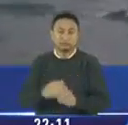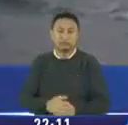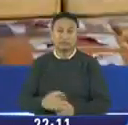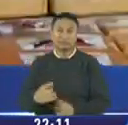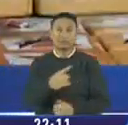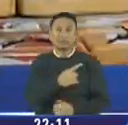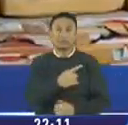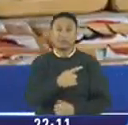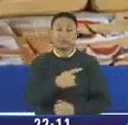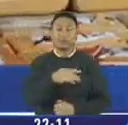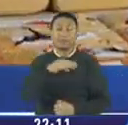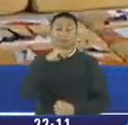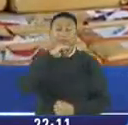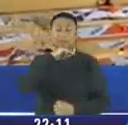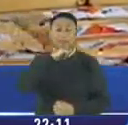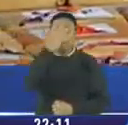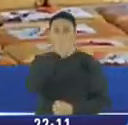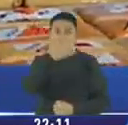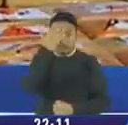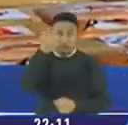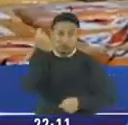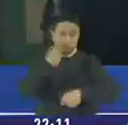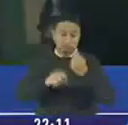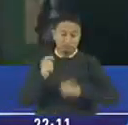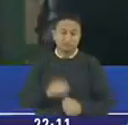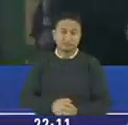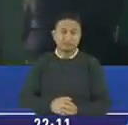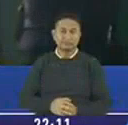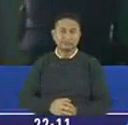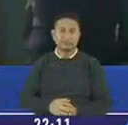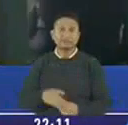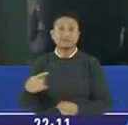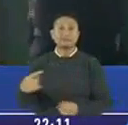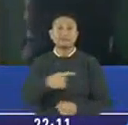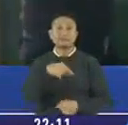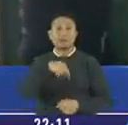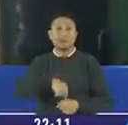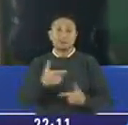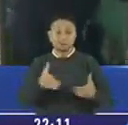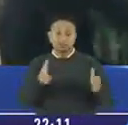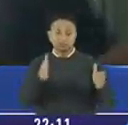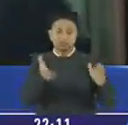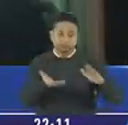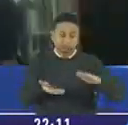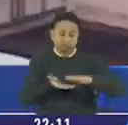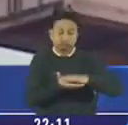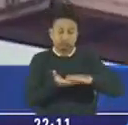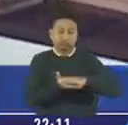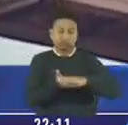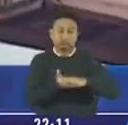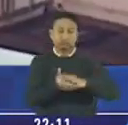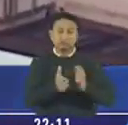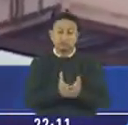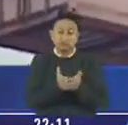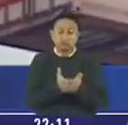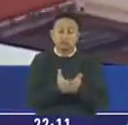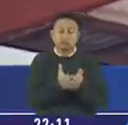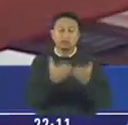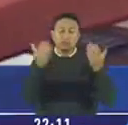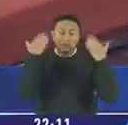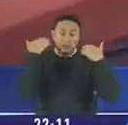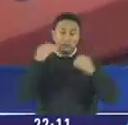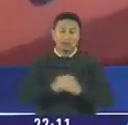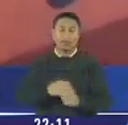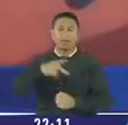lanchas rápidas desde Manabí y Esmeraldas, además a través de la contaminación de contenedores que salían de los puertos marítimos de